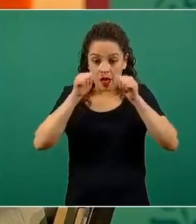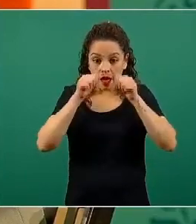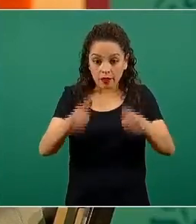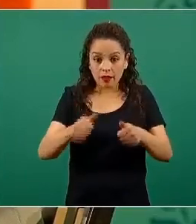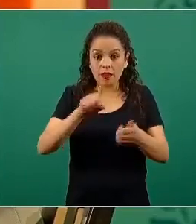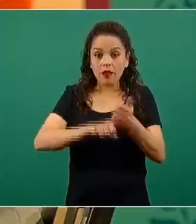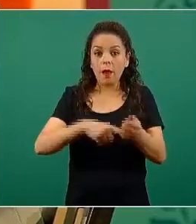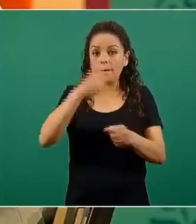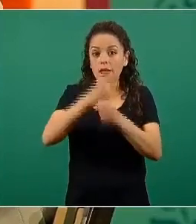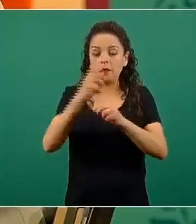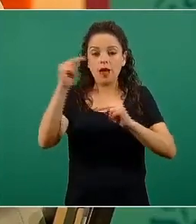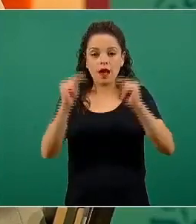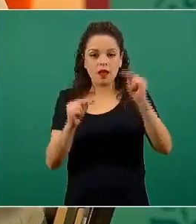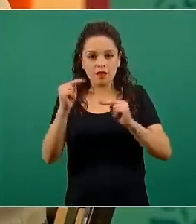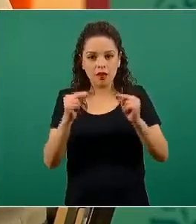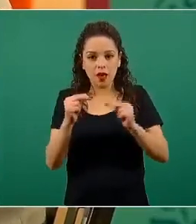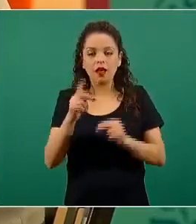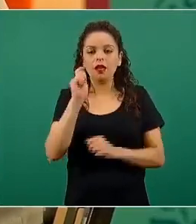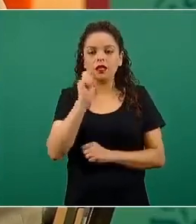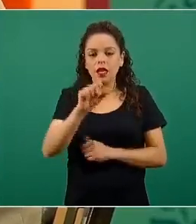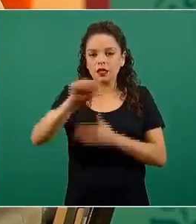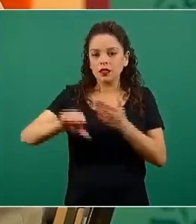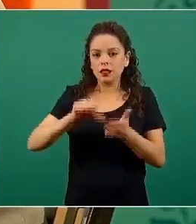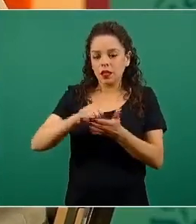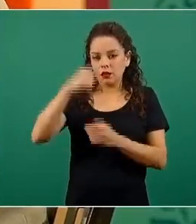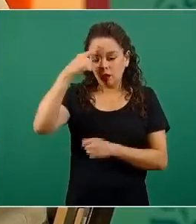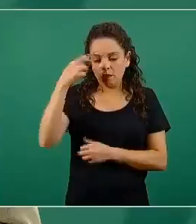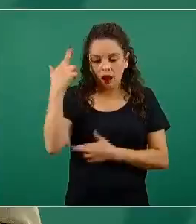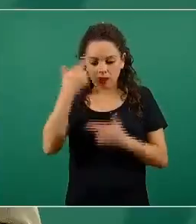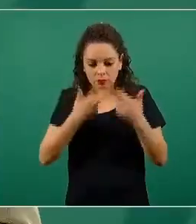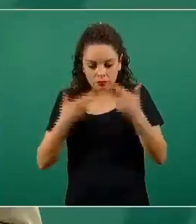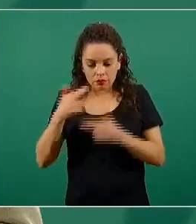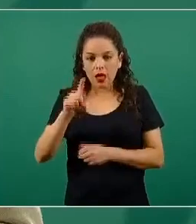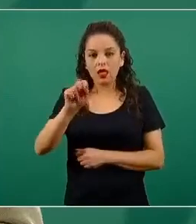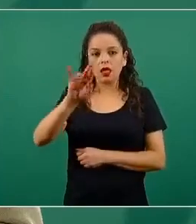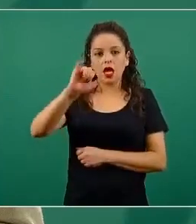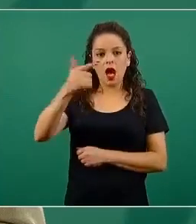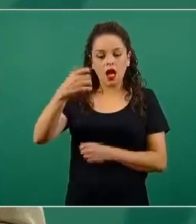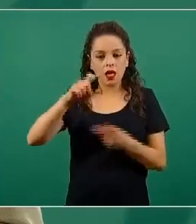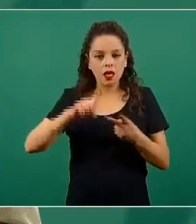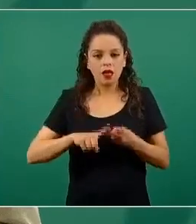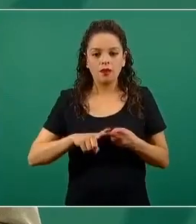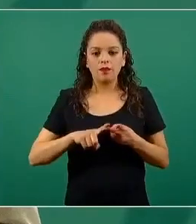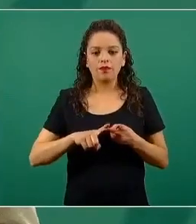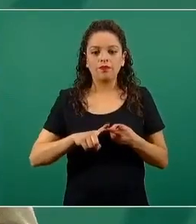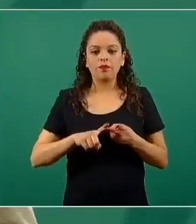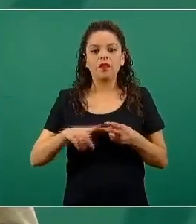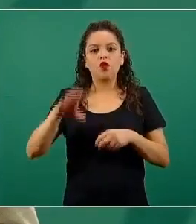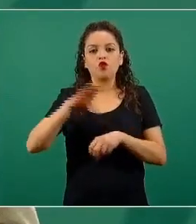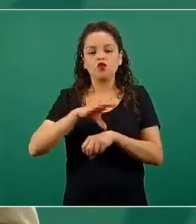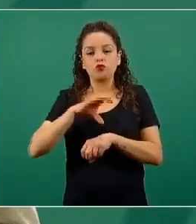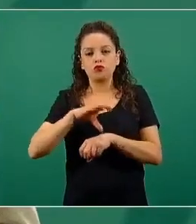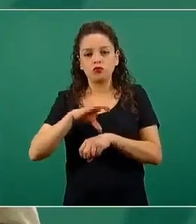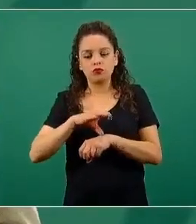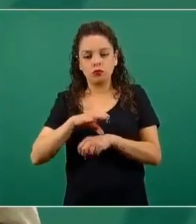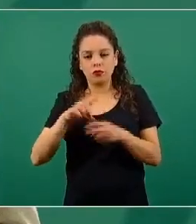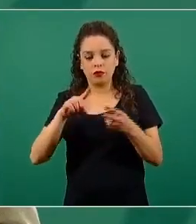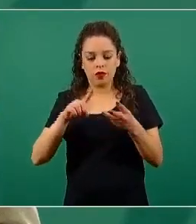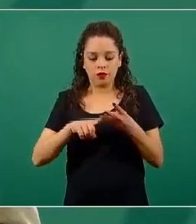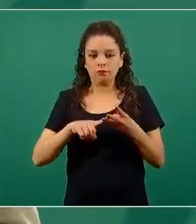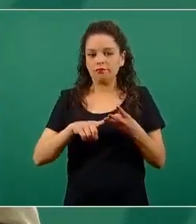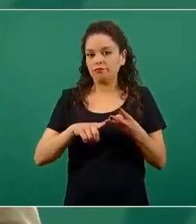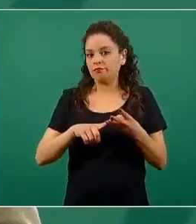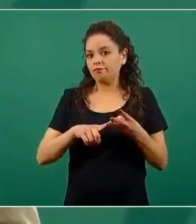que incluye los centros de diagnóstico, los centros de triage, los centros de consulta externa en el primer nivel de